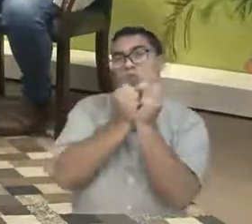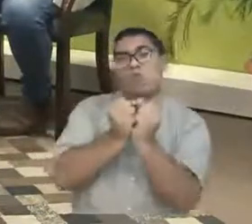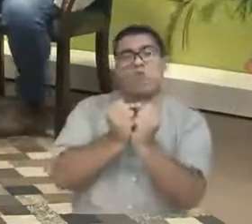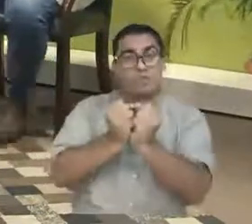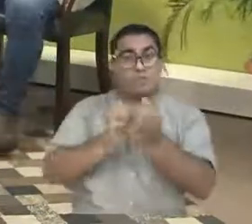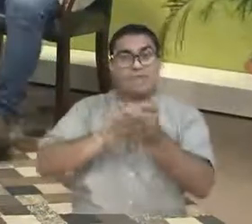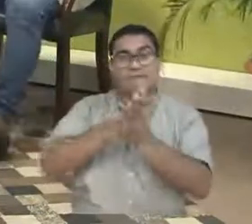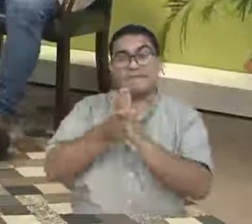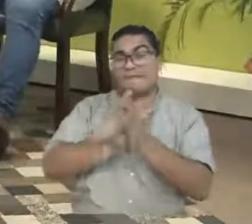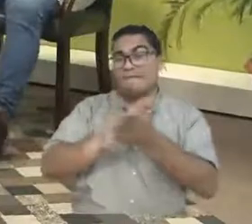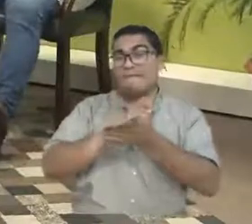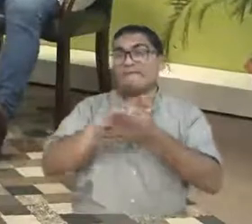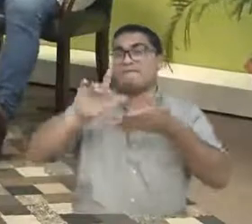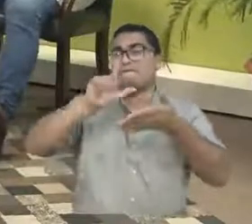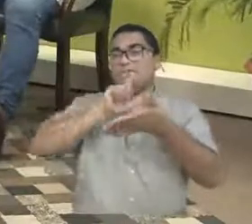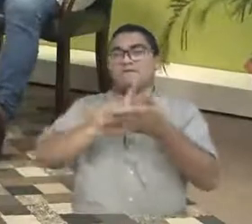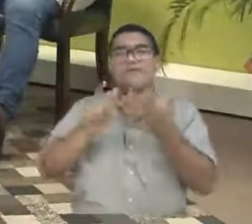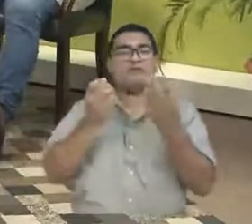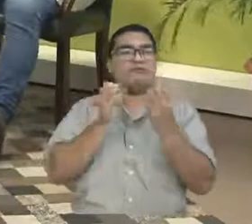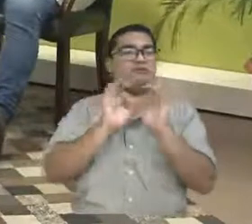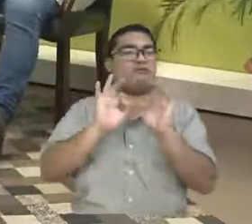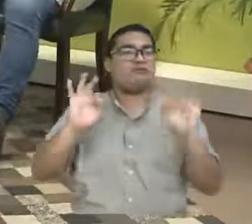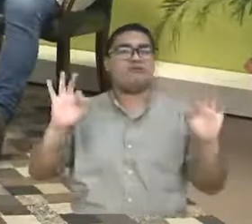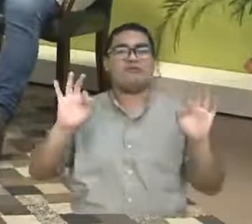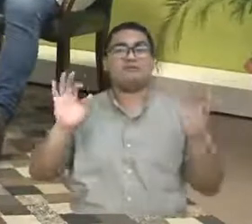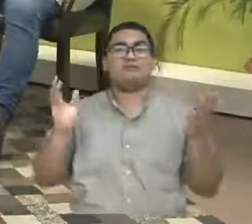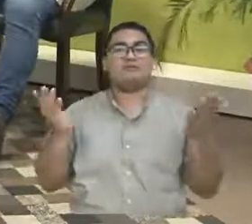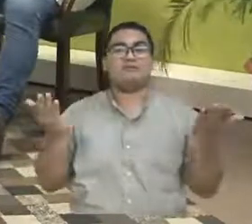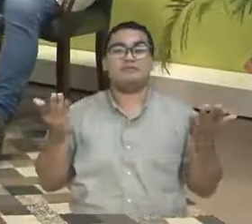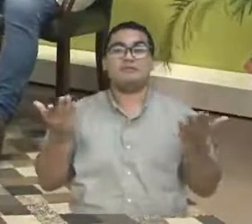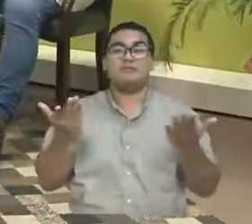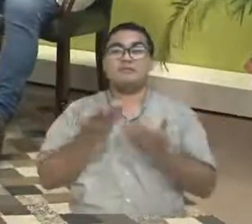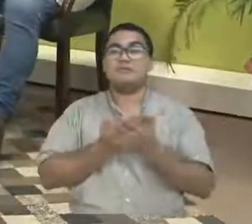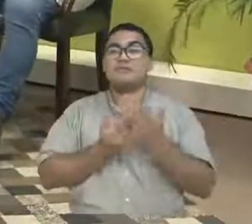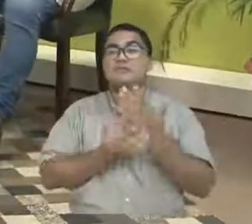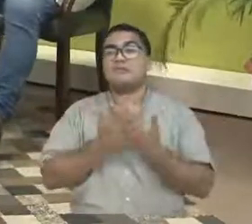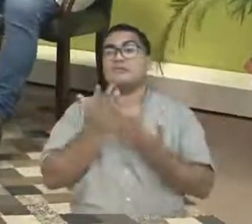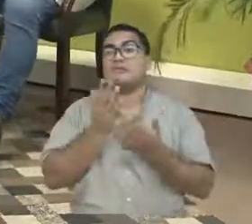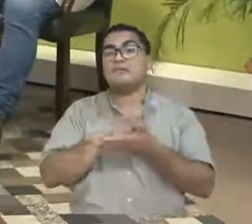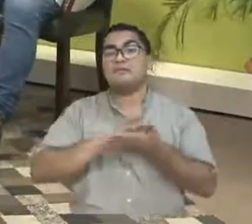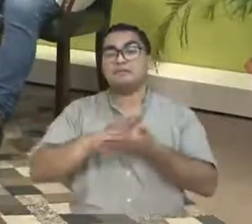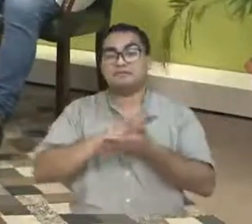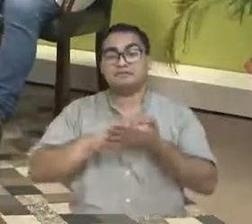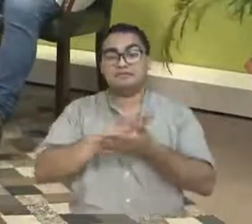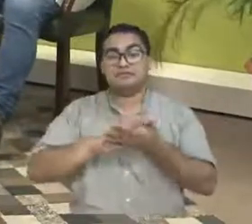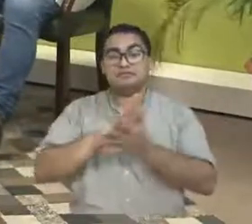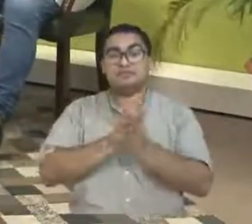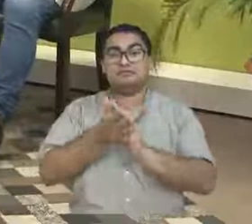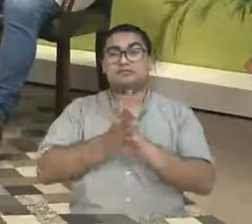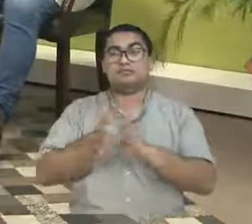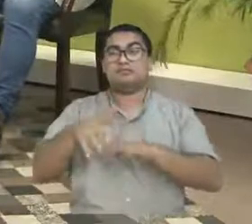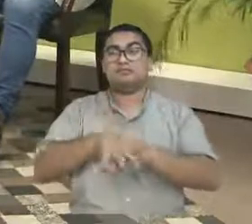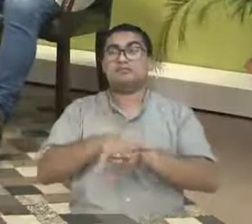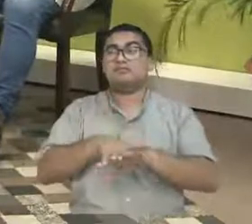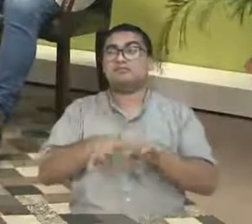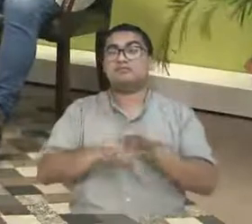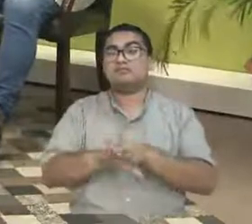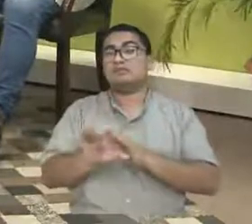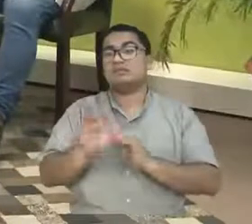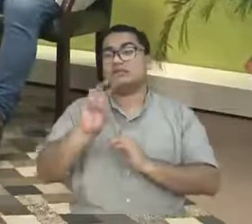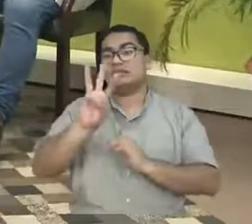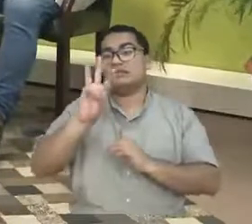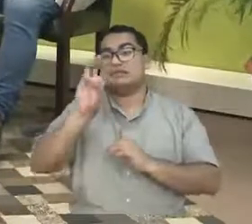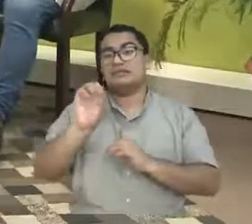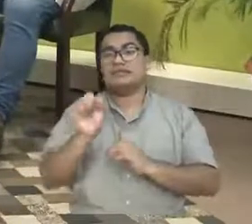efecto al destruir la capa en estos virus o bacterias en nuestras manos. Por eso lo recomendable siempre ha sido lo mínimo